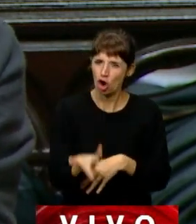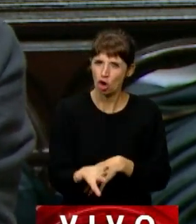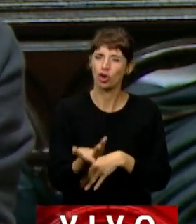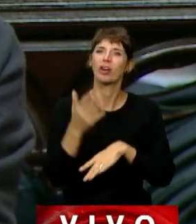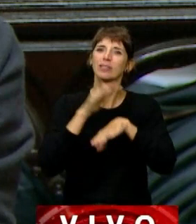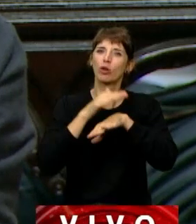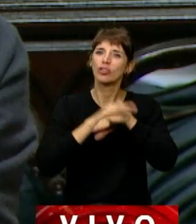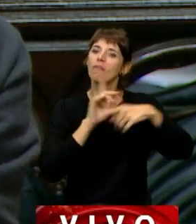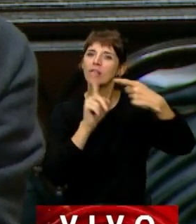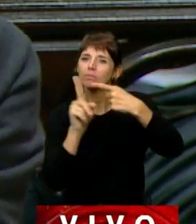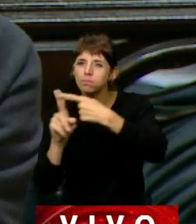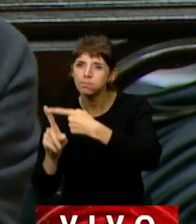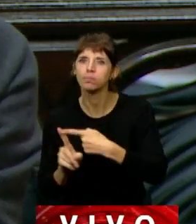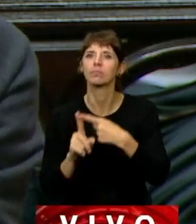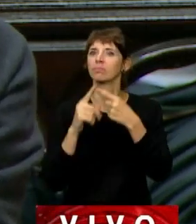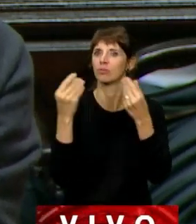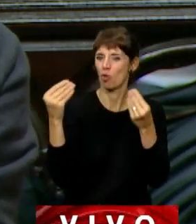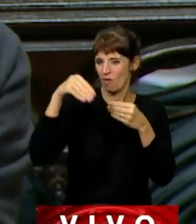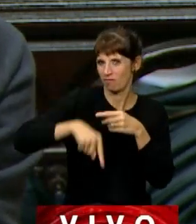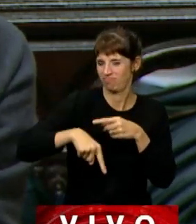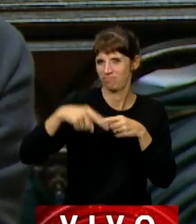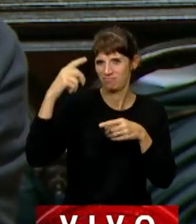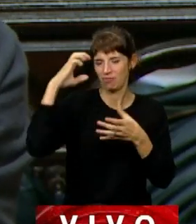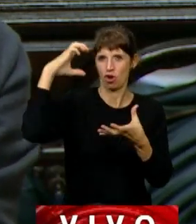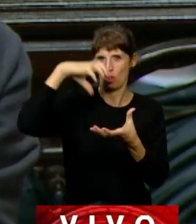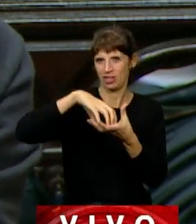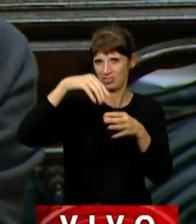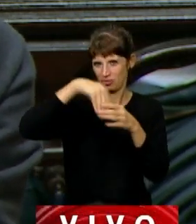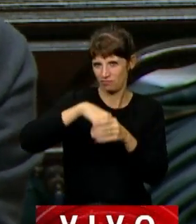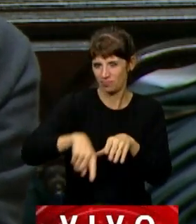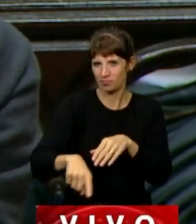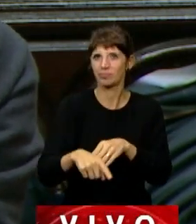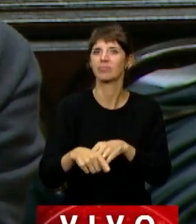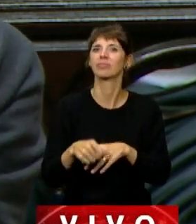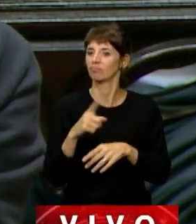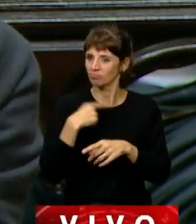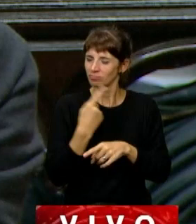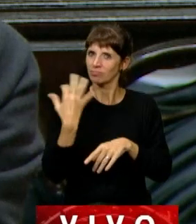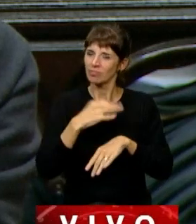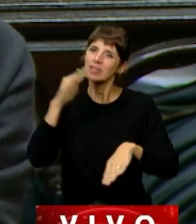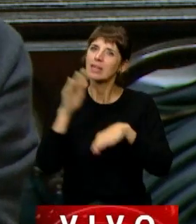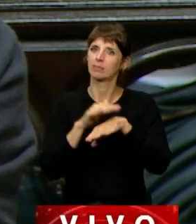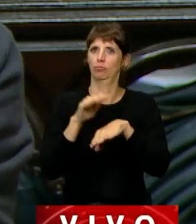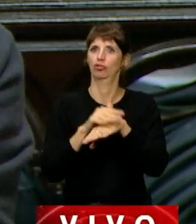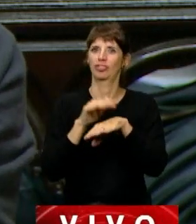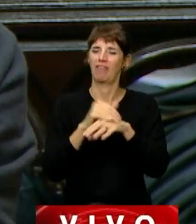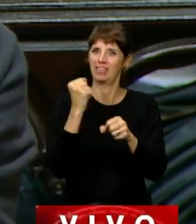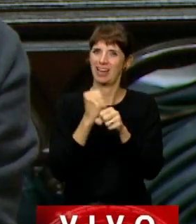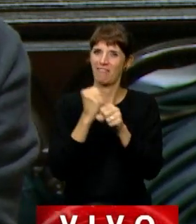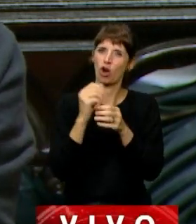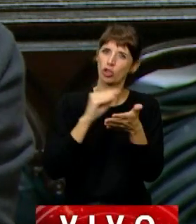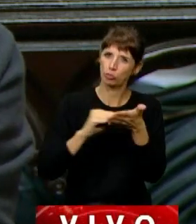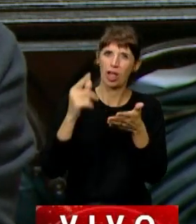las vinculaciones y los enlaces parlamentarios, por toda la tarea. Nosotros nos tenemos que hacer cargo también de lo que nos corresponde como